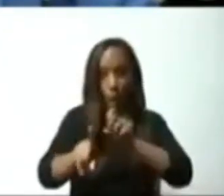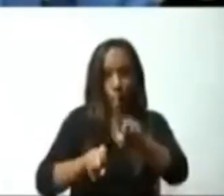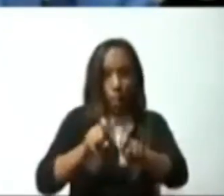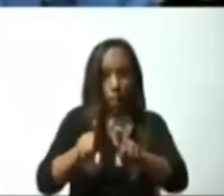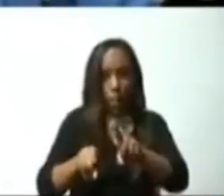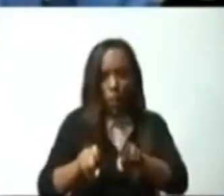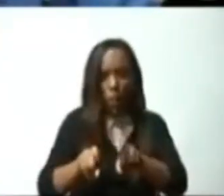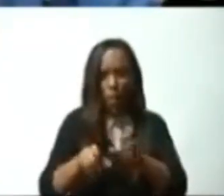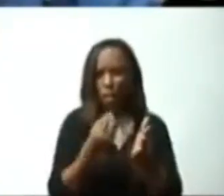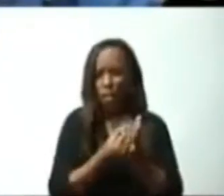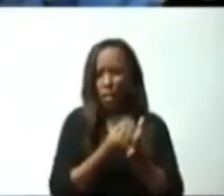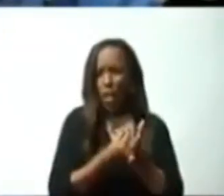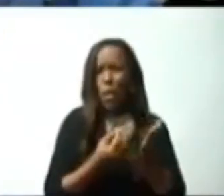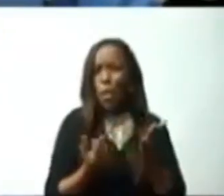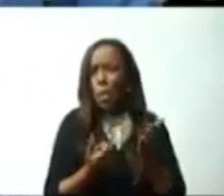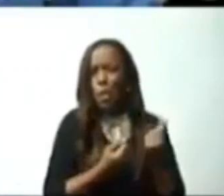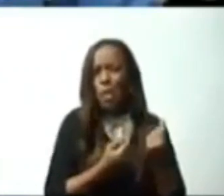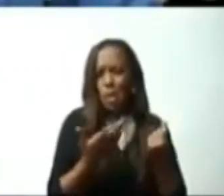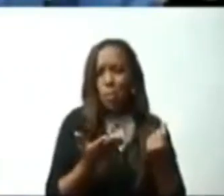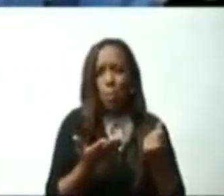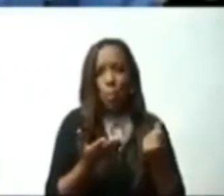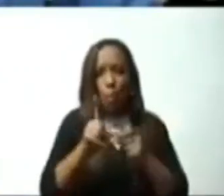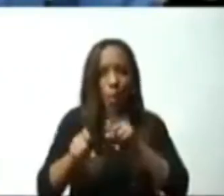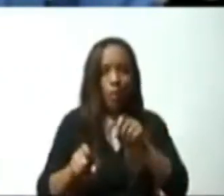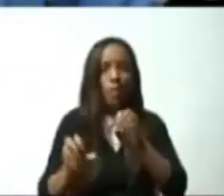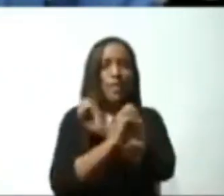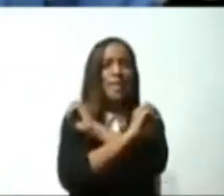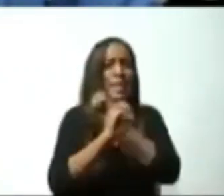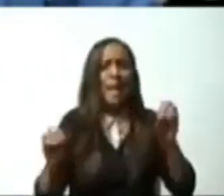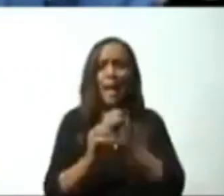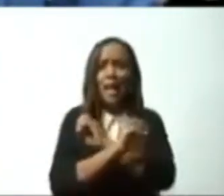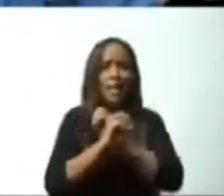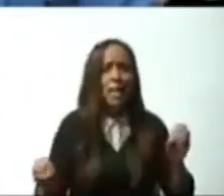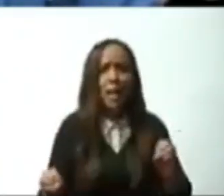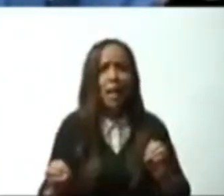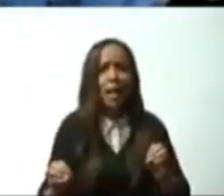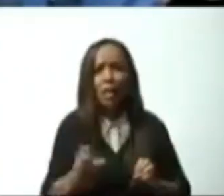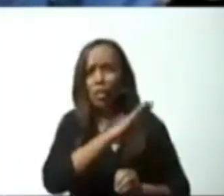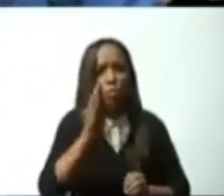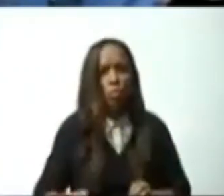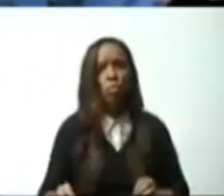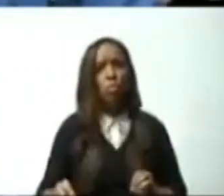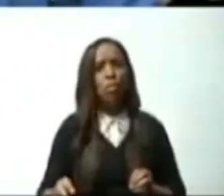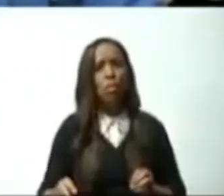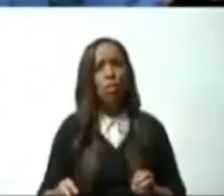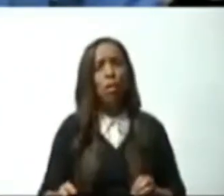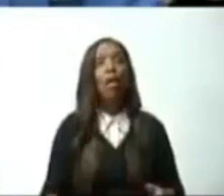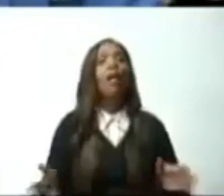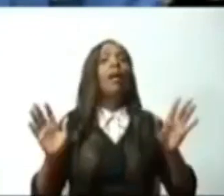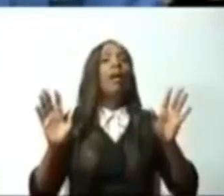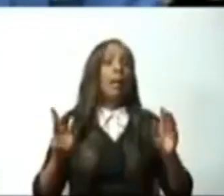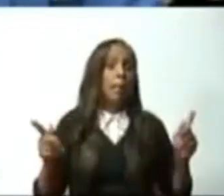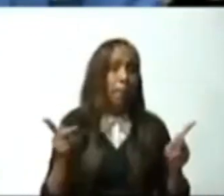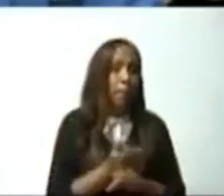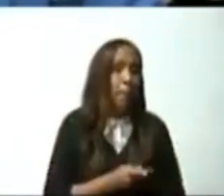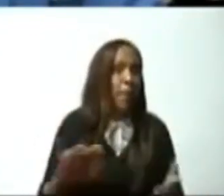dónde pretenden hacer sus inversiones. Pero lo peor de todo esto es que se ha producido un recurso